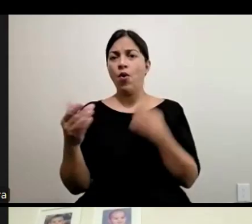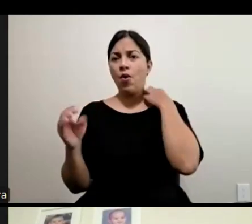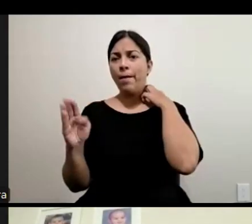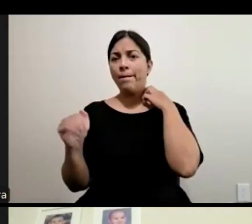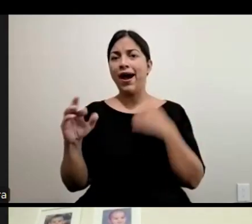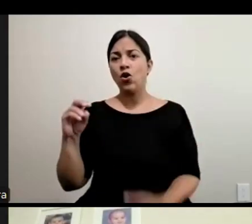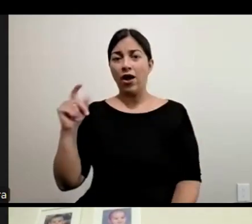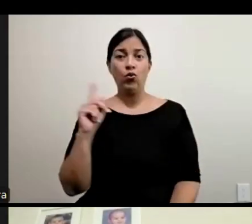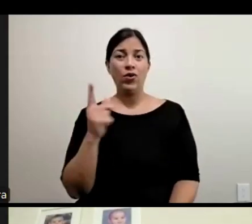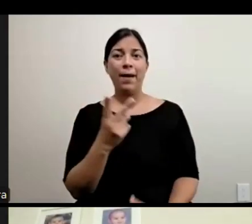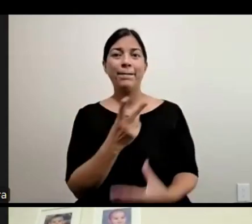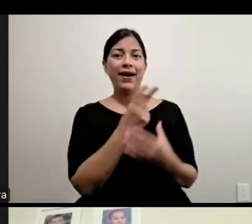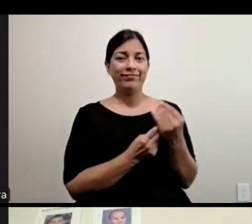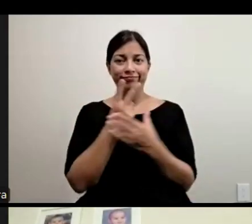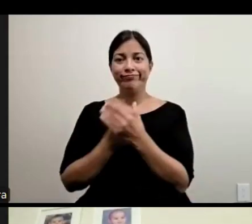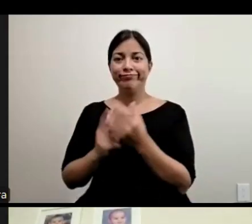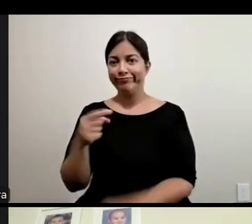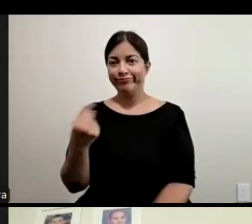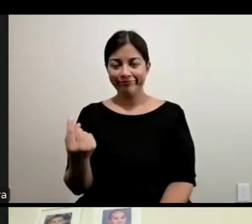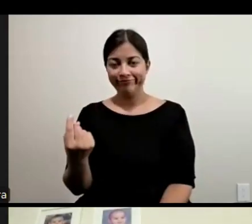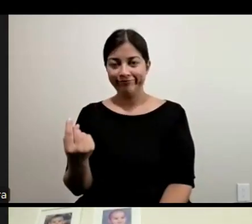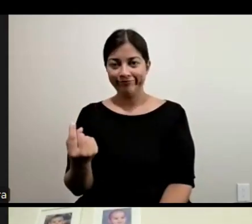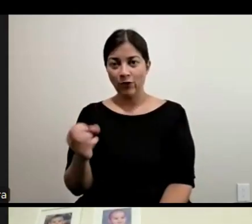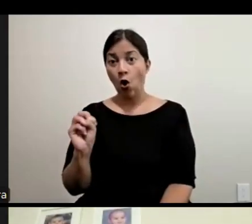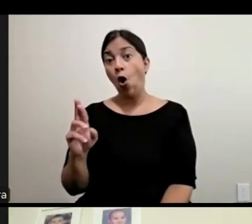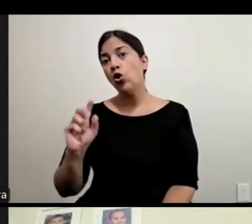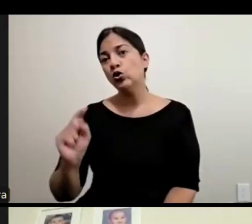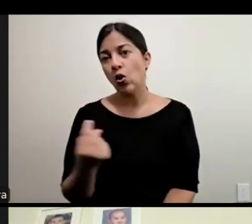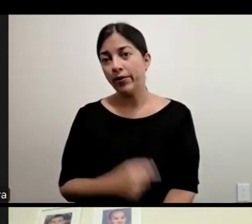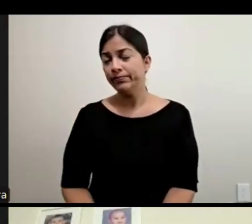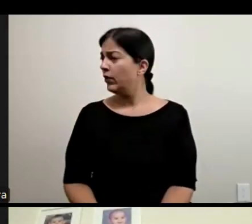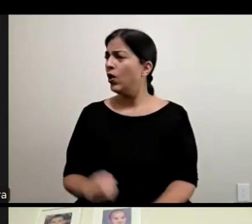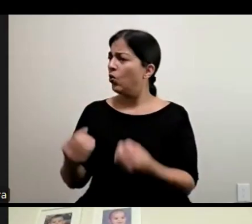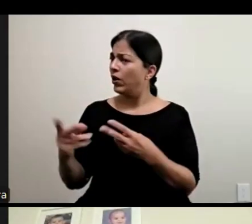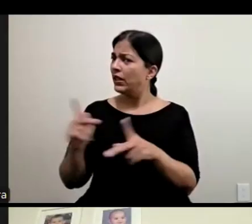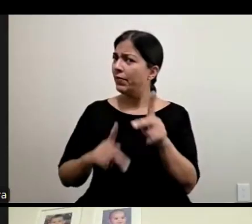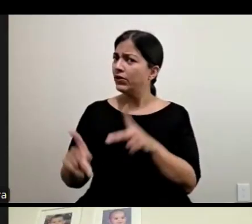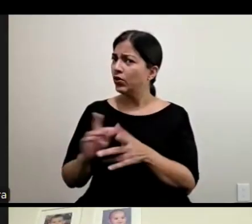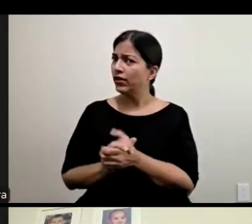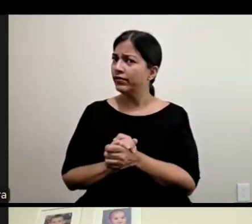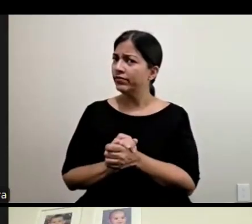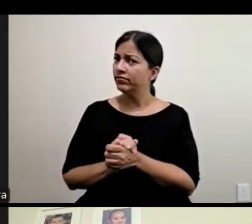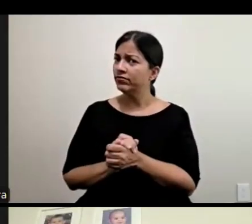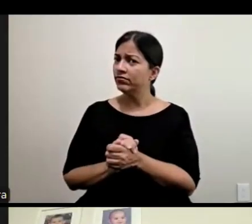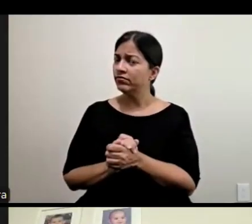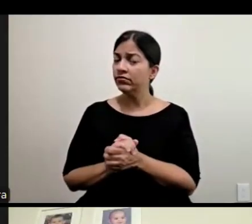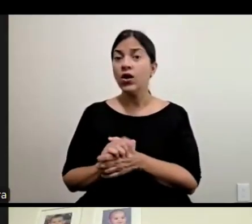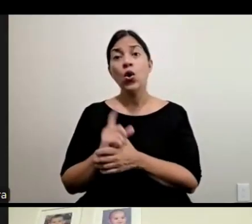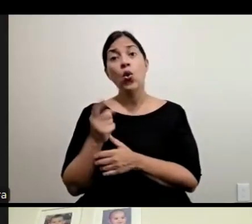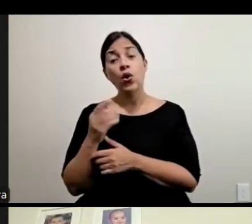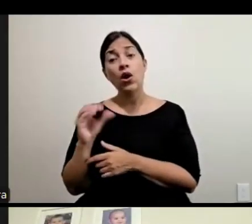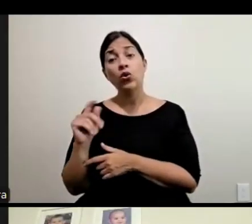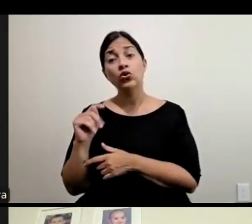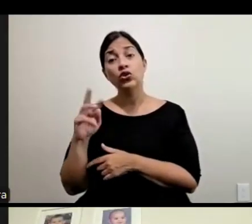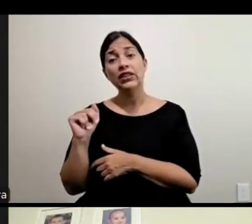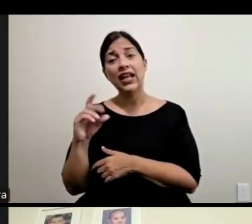solista, cuando es danza de teatro. ¿Y Y totalmente, cuántas personas serían? O sea, en una contradanza podían